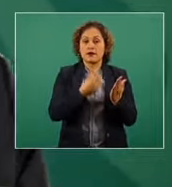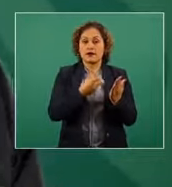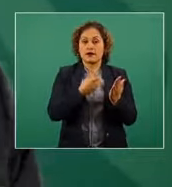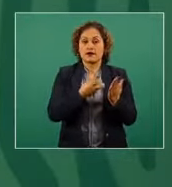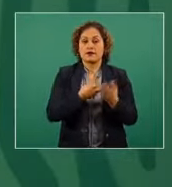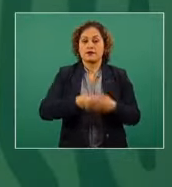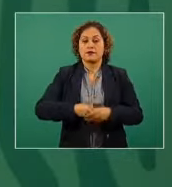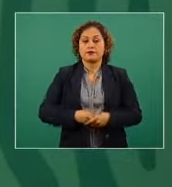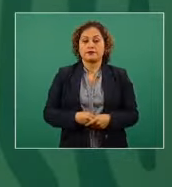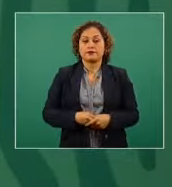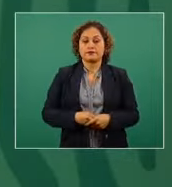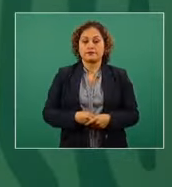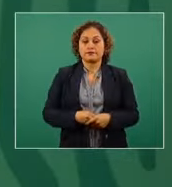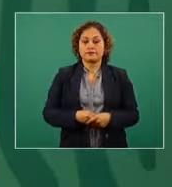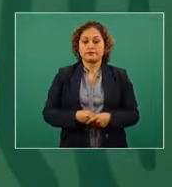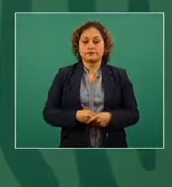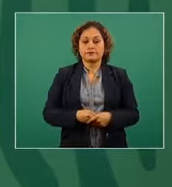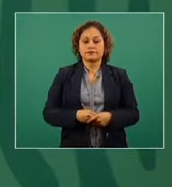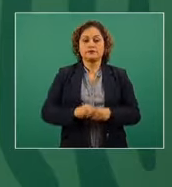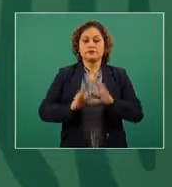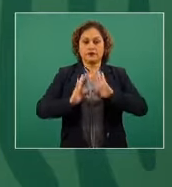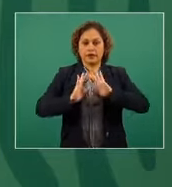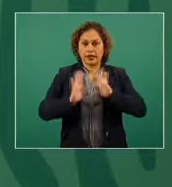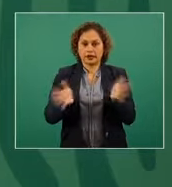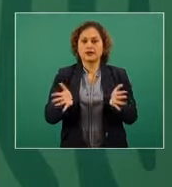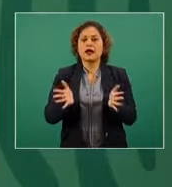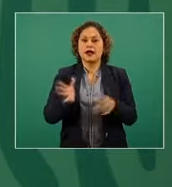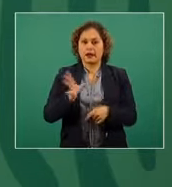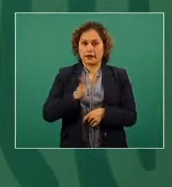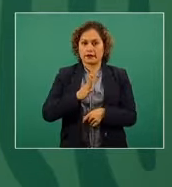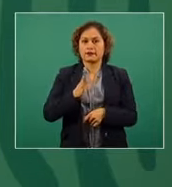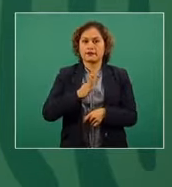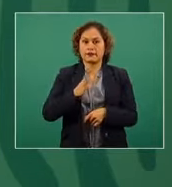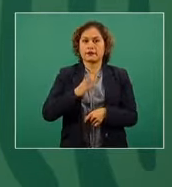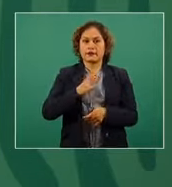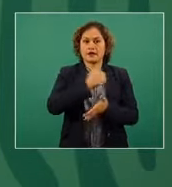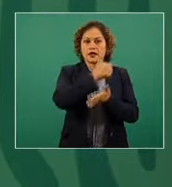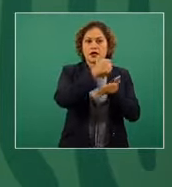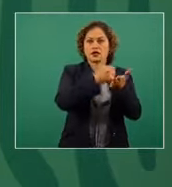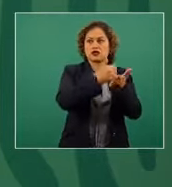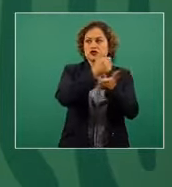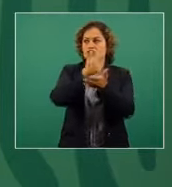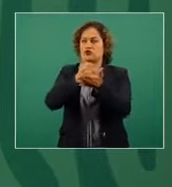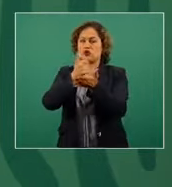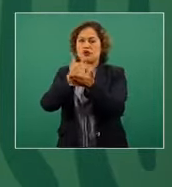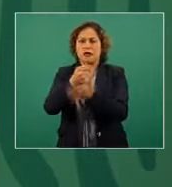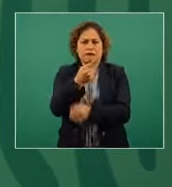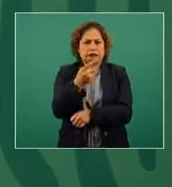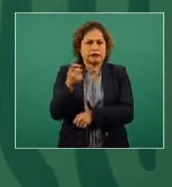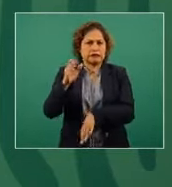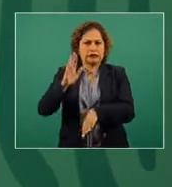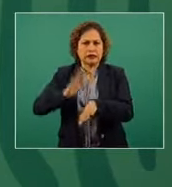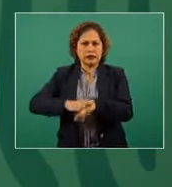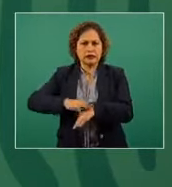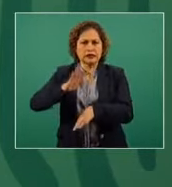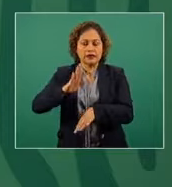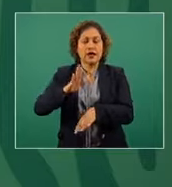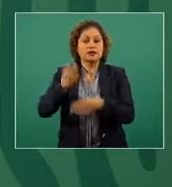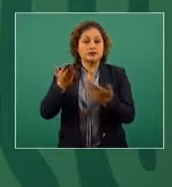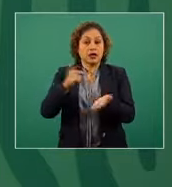está aplicando en más de 100 ciudades, sobre todo en